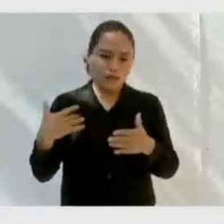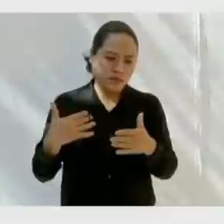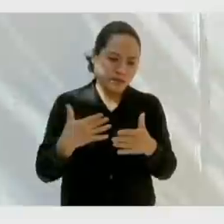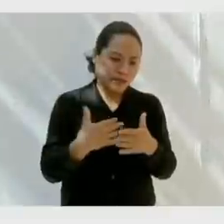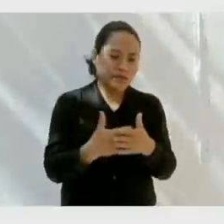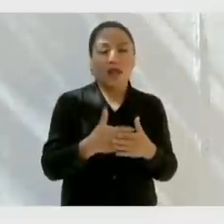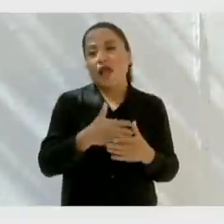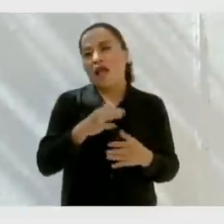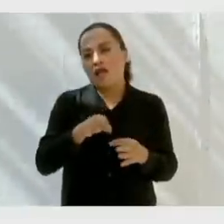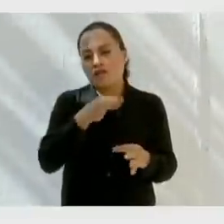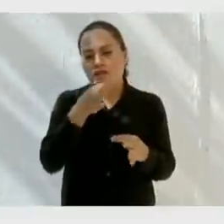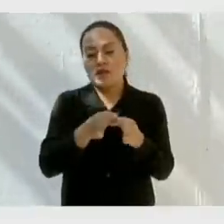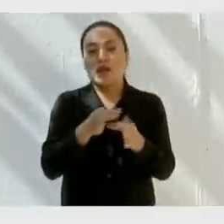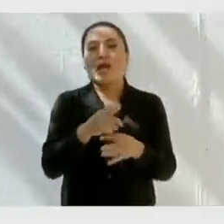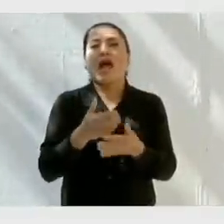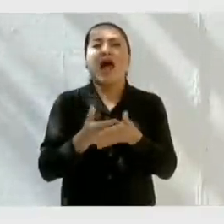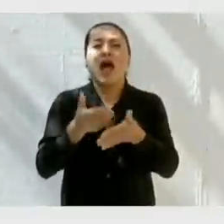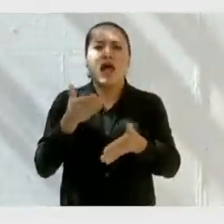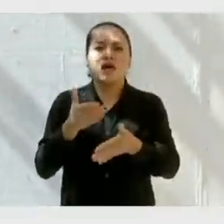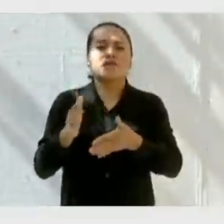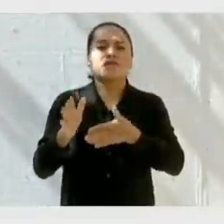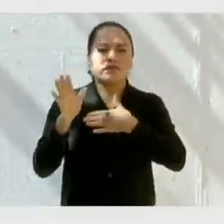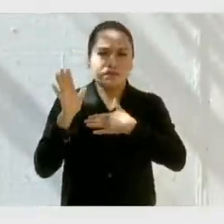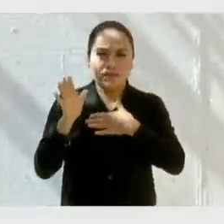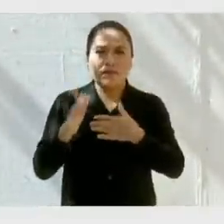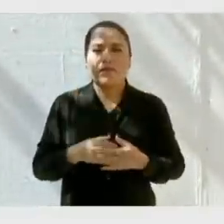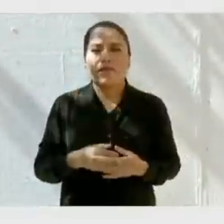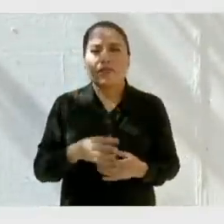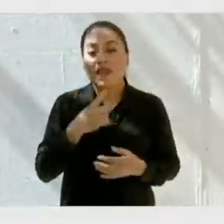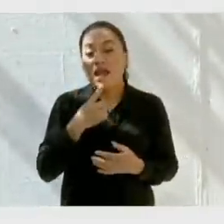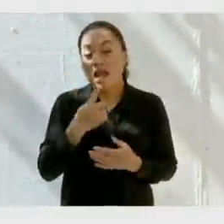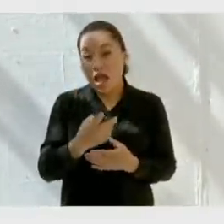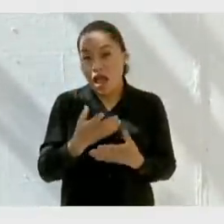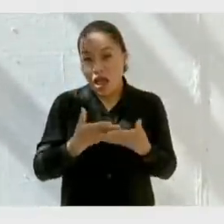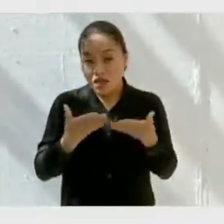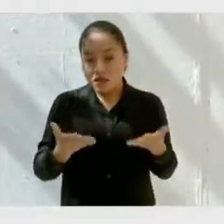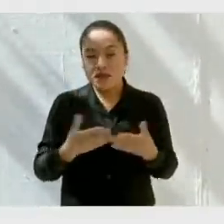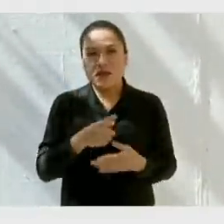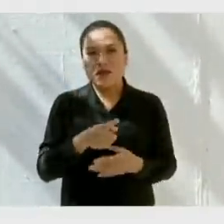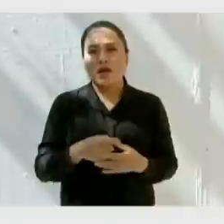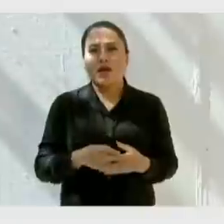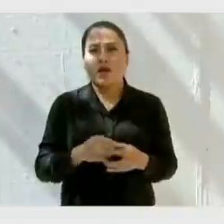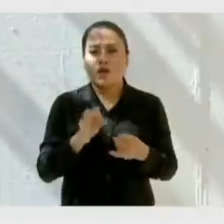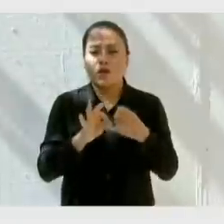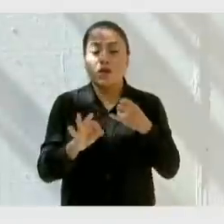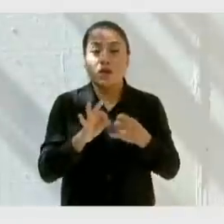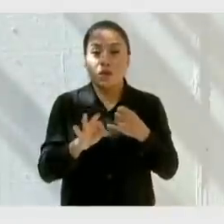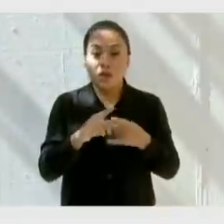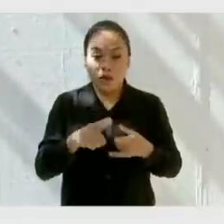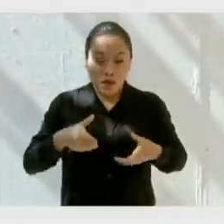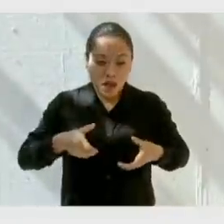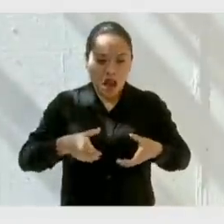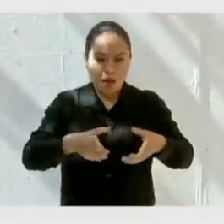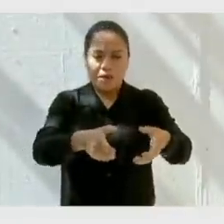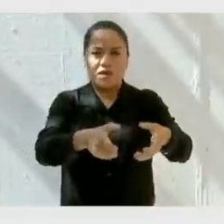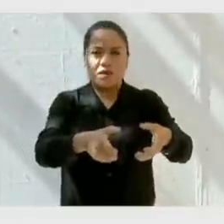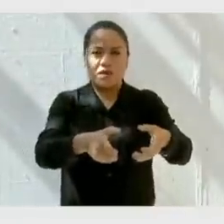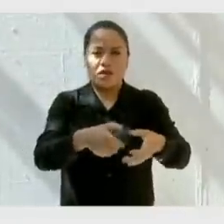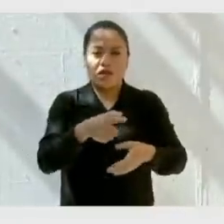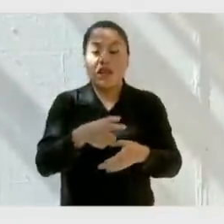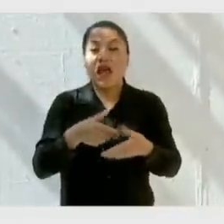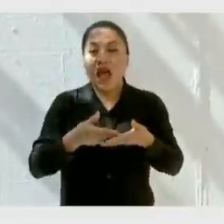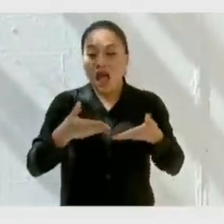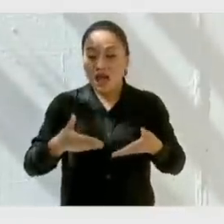como se había comprometido. Y decir que es el último camino de este